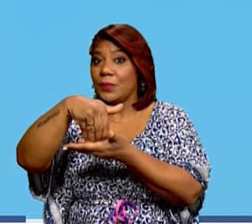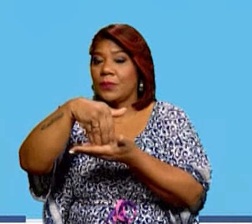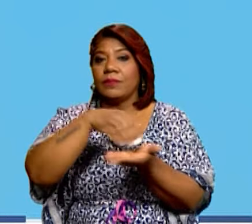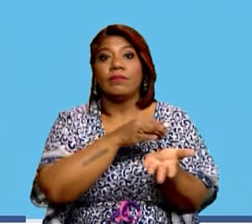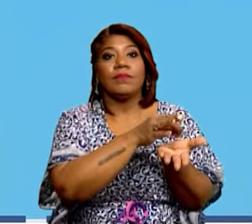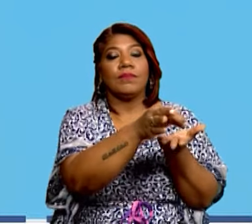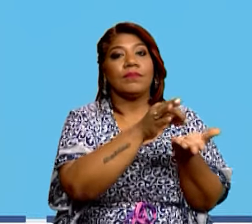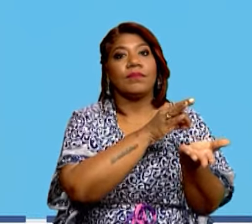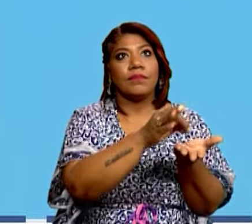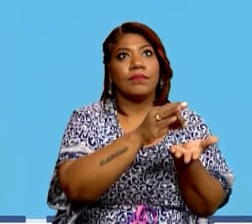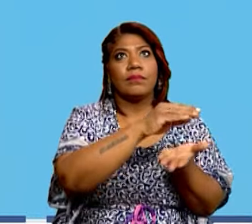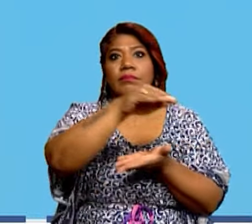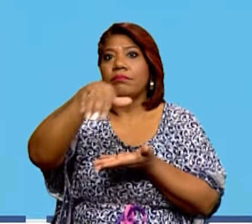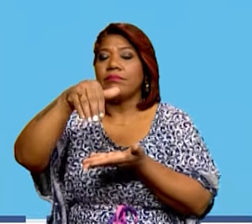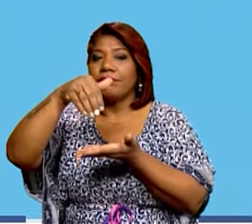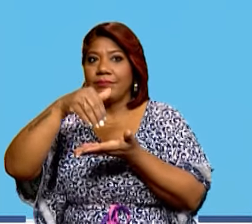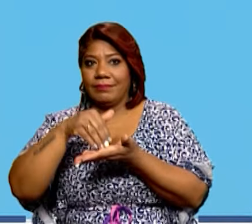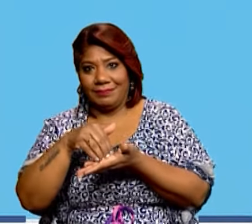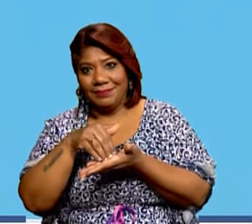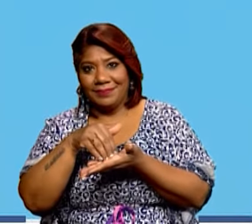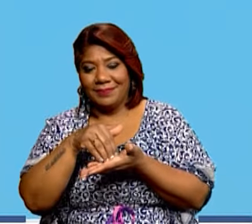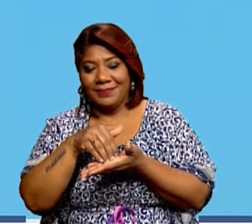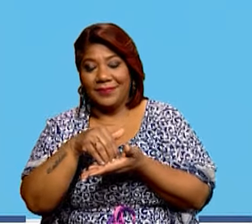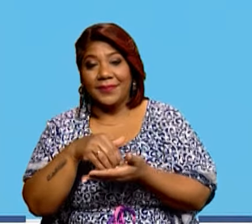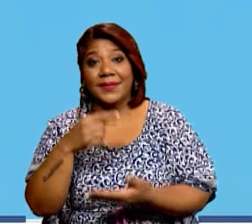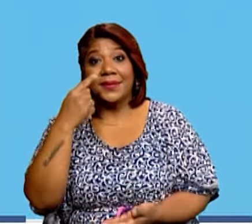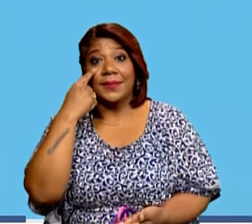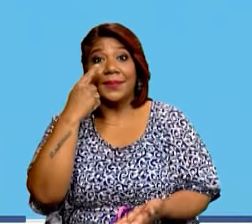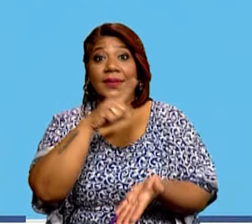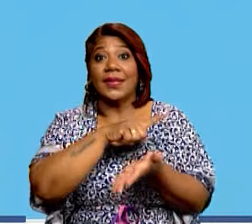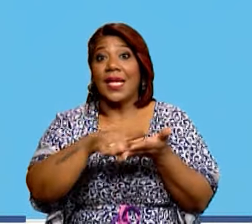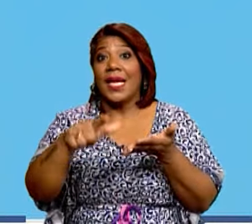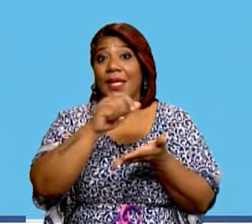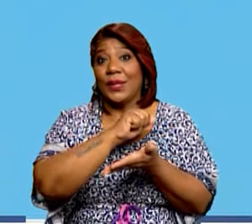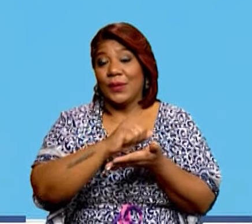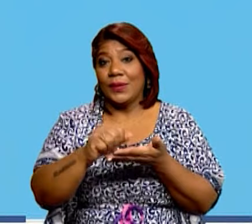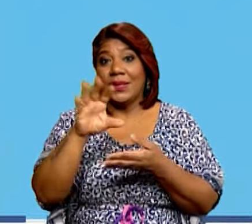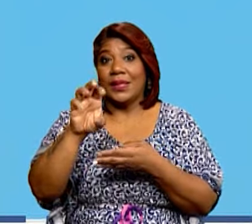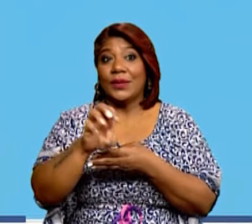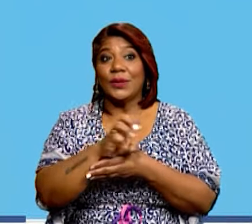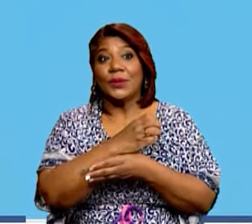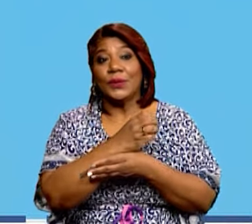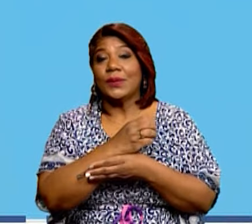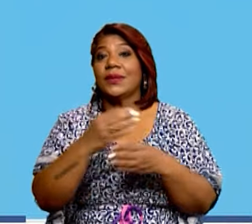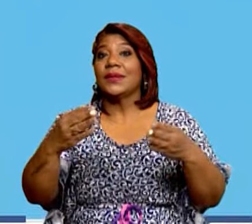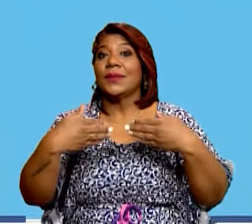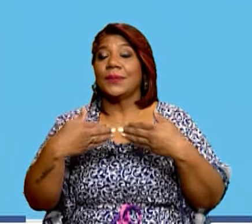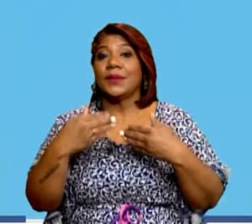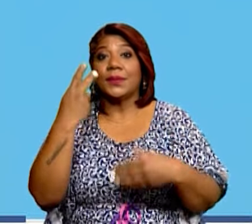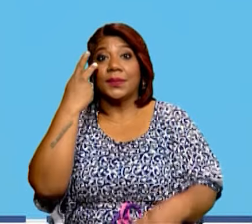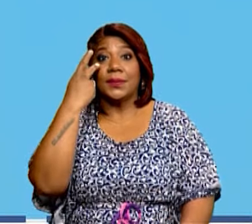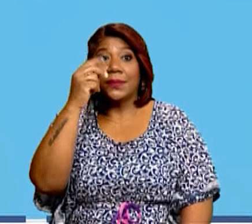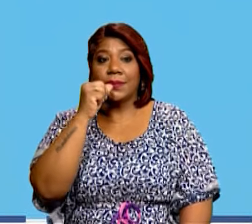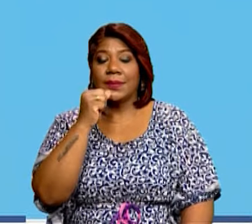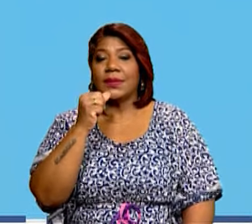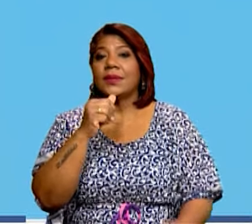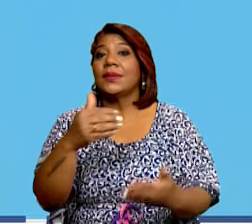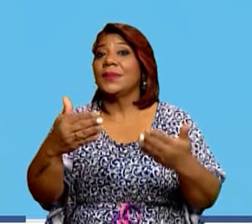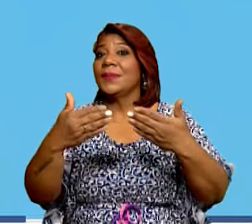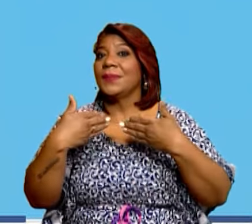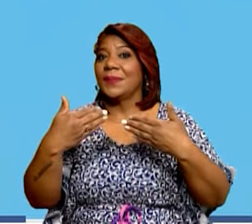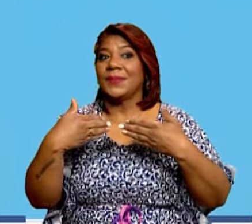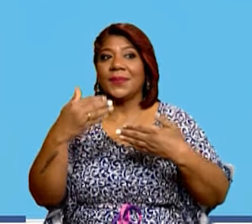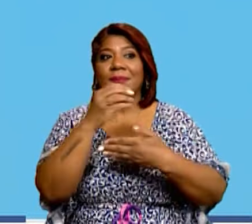En este caso tenemos la provincia de Los Santos, Coclé, Panamá, Veraguas y Panamá